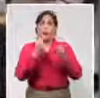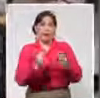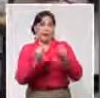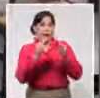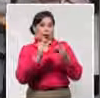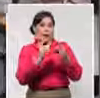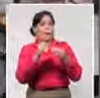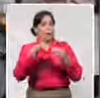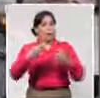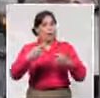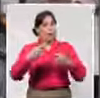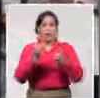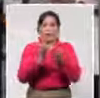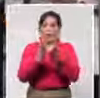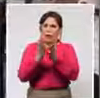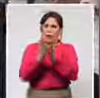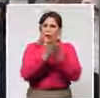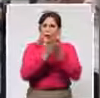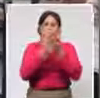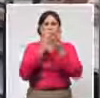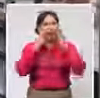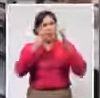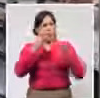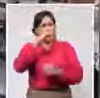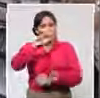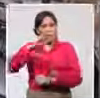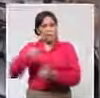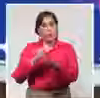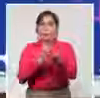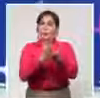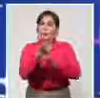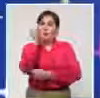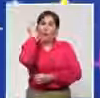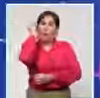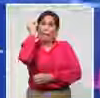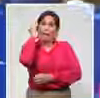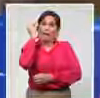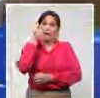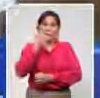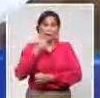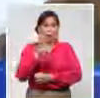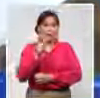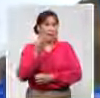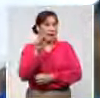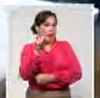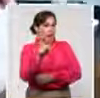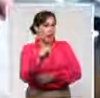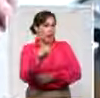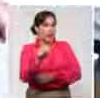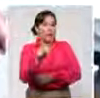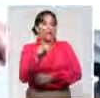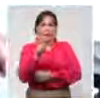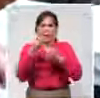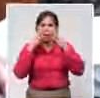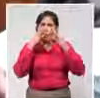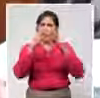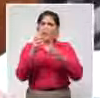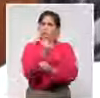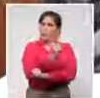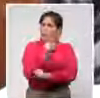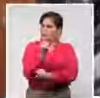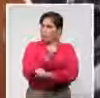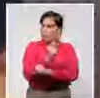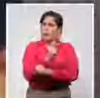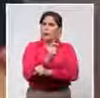se convierte en una escuela para que los pequeños continúen el aprendizaje. Hasta allí ha llegado la dedicación de los docentes